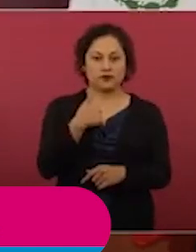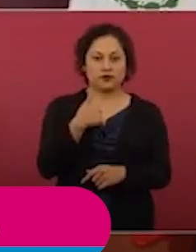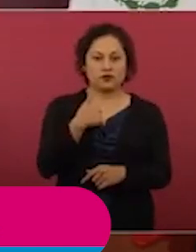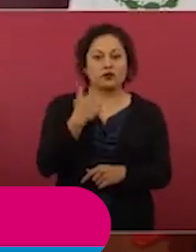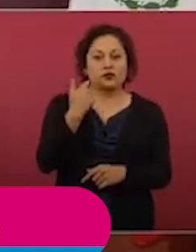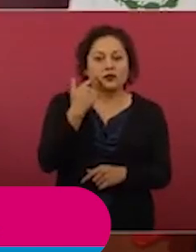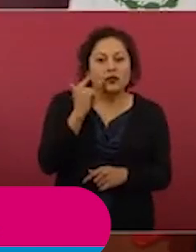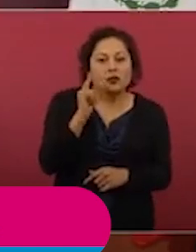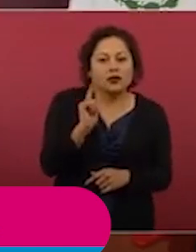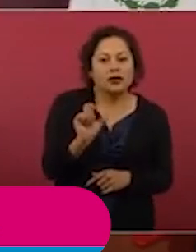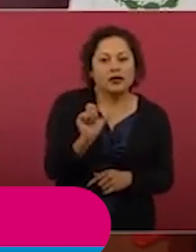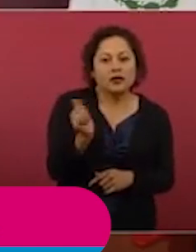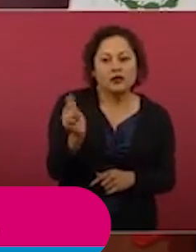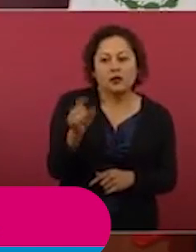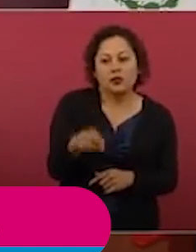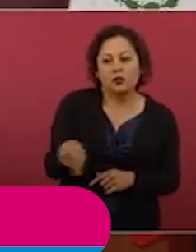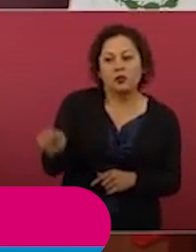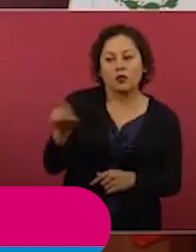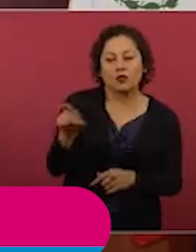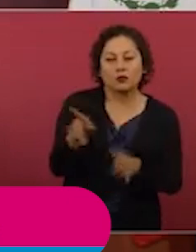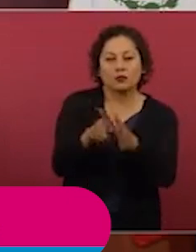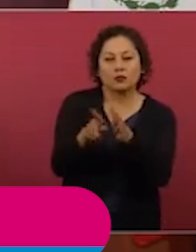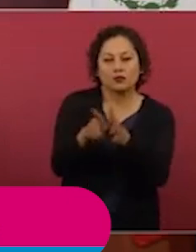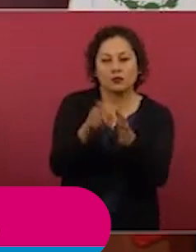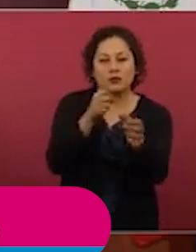animal político, Carmen Aristegui,